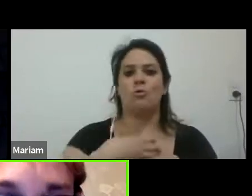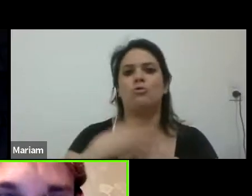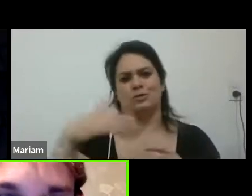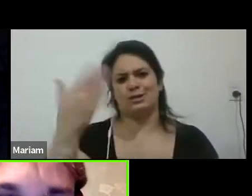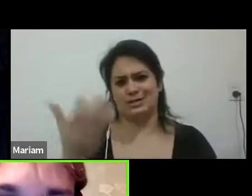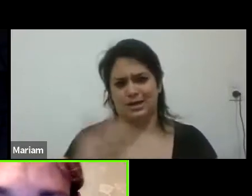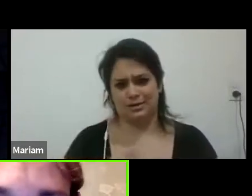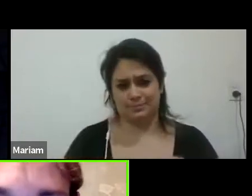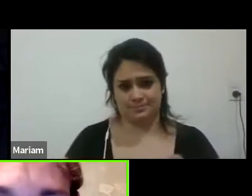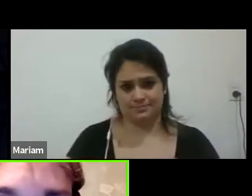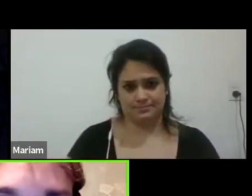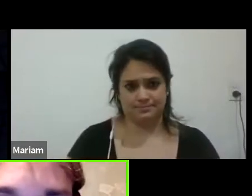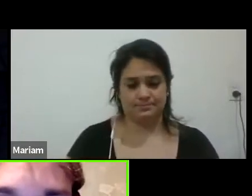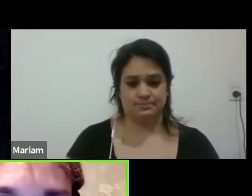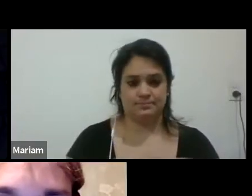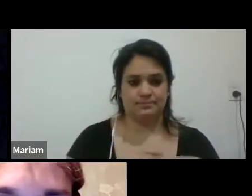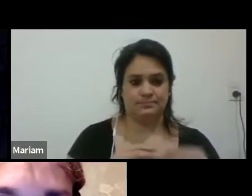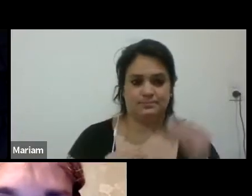tecnicatura